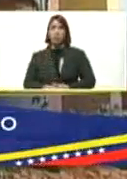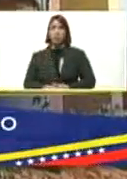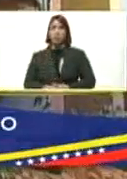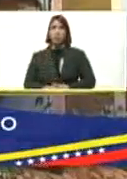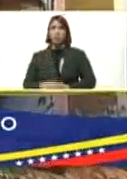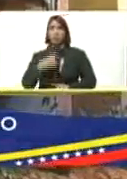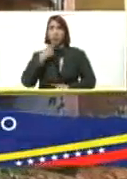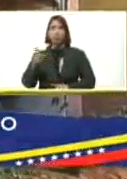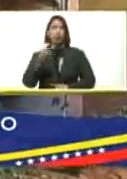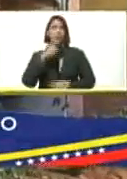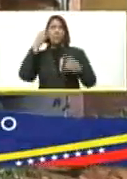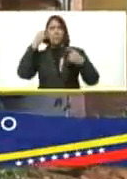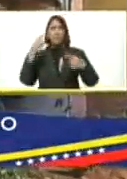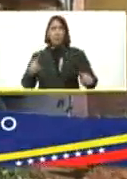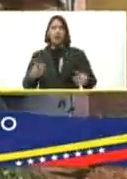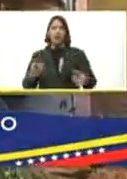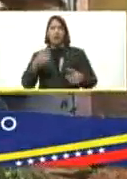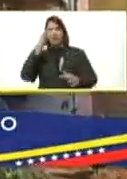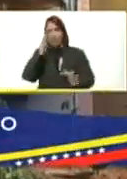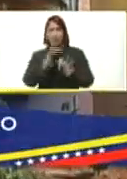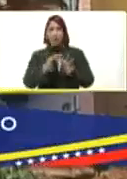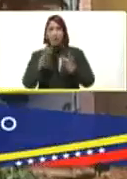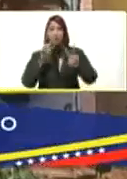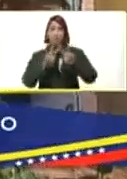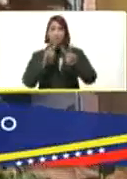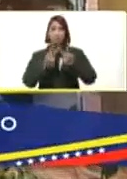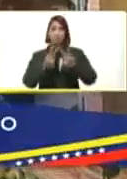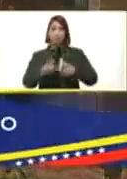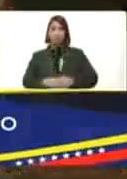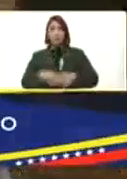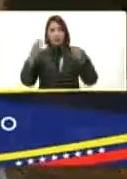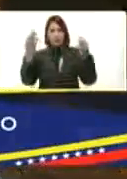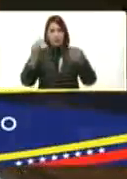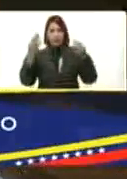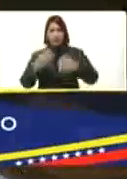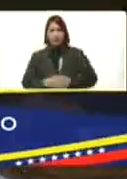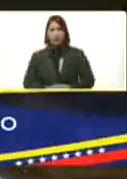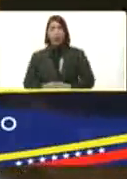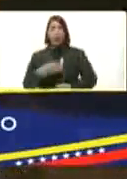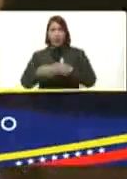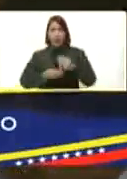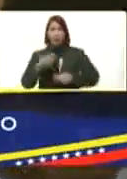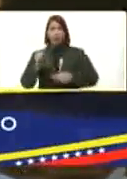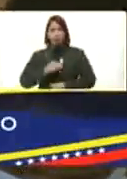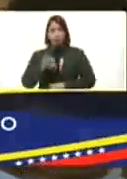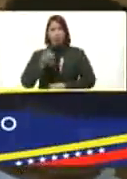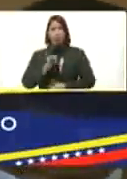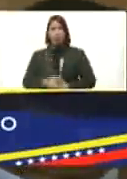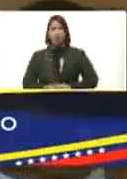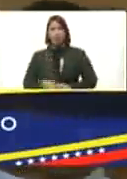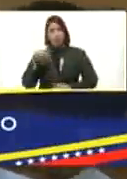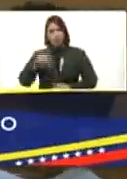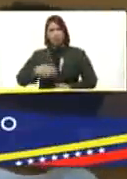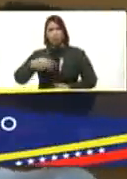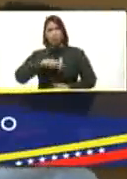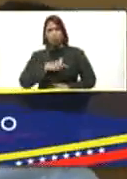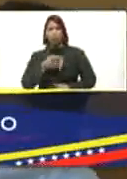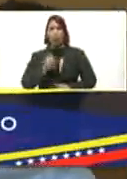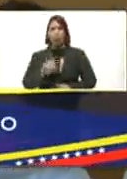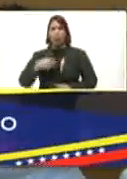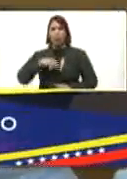que no pierdan la fe, que la Gran Misión Vivienda Venezuela es real. Es un hecho que sí existe y aquí estamos, pues nosotros